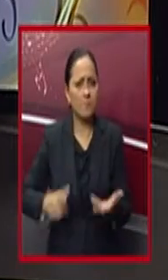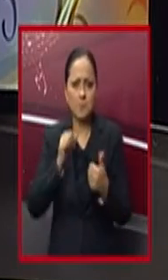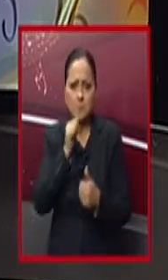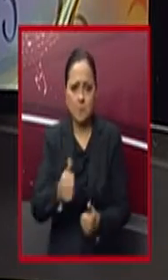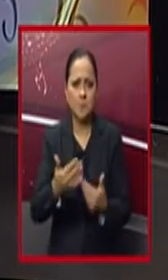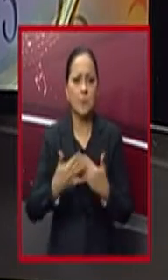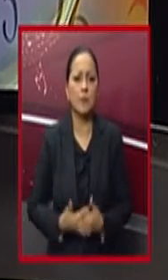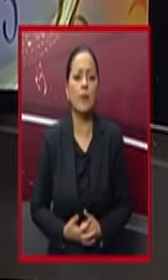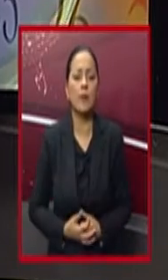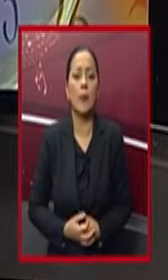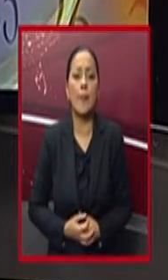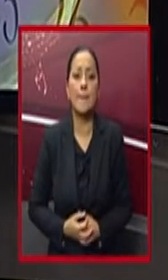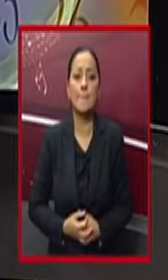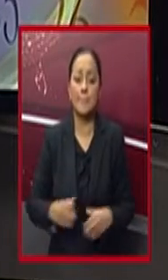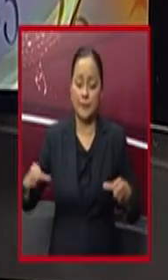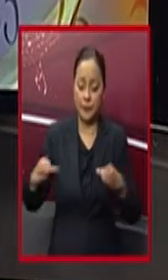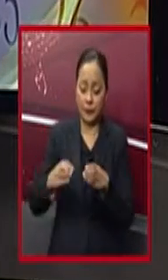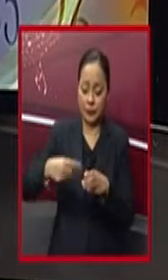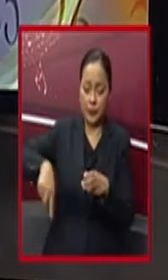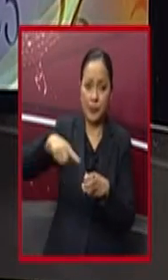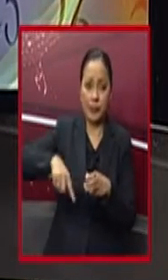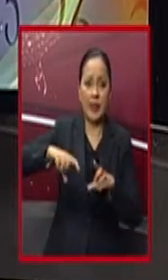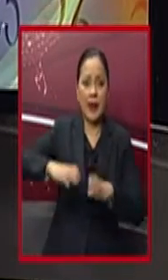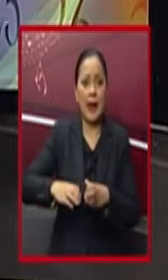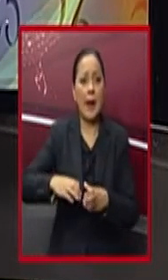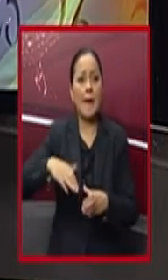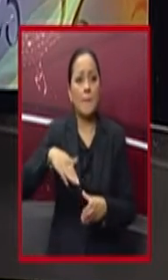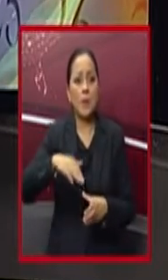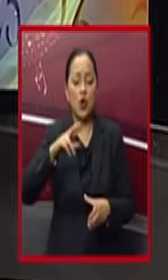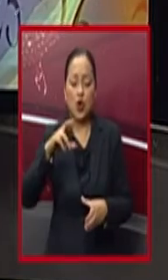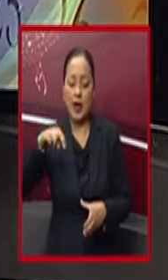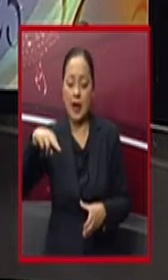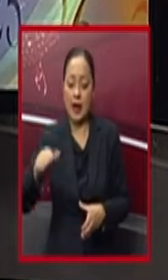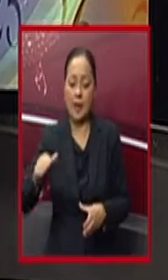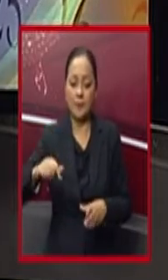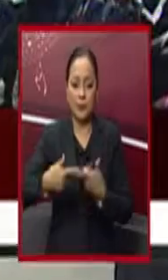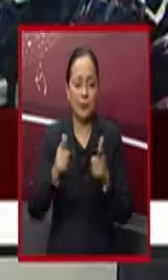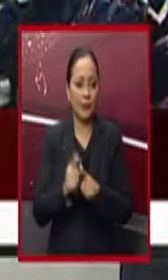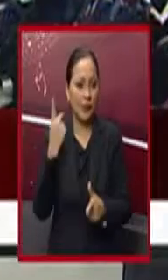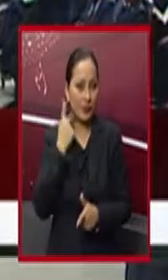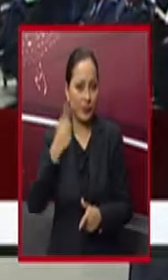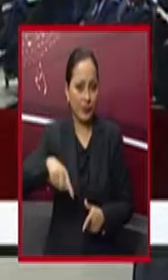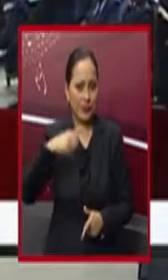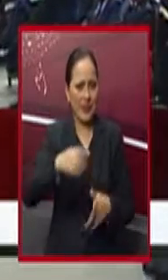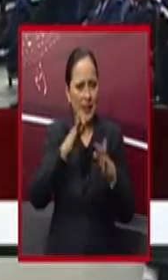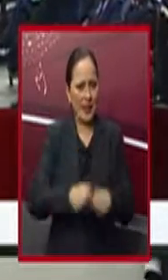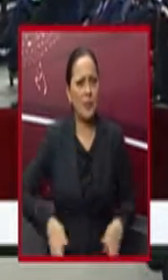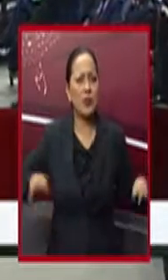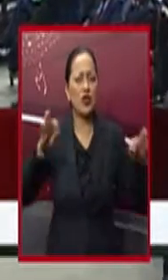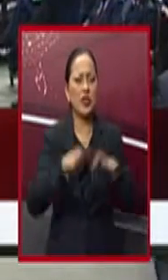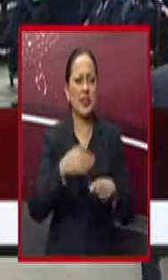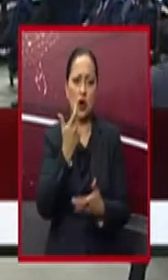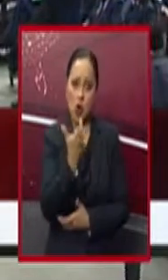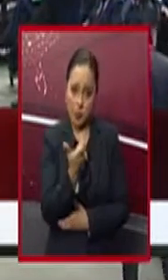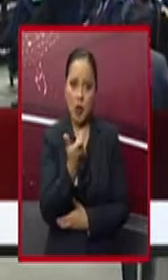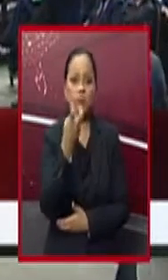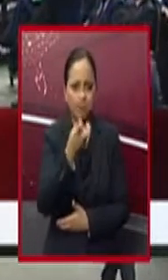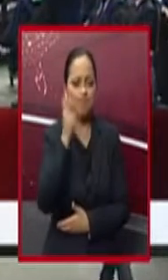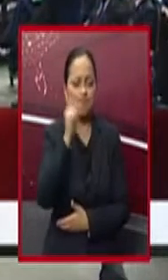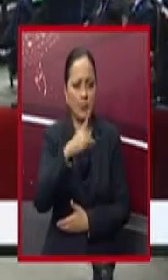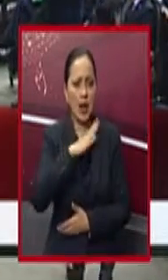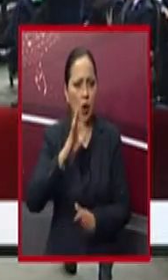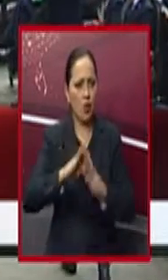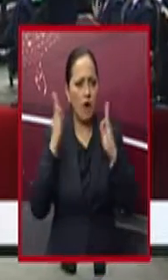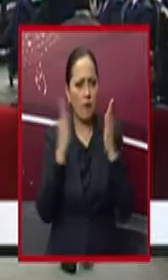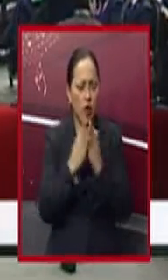Por su parte, el Movimiento Regeneración Nacional destacó la importancia de la economía y de lo que llamó un modelo fallido que ha frenado el desarrollo